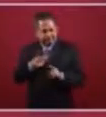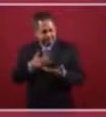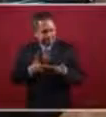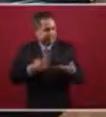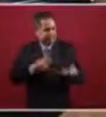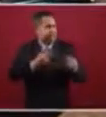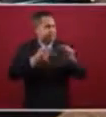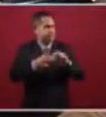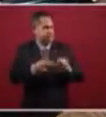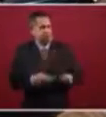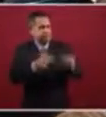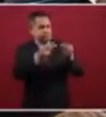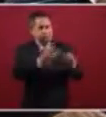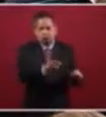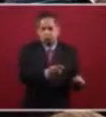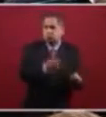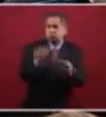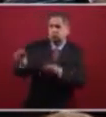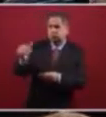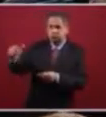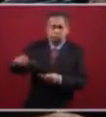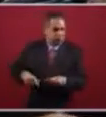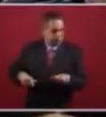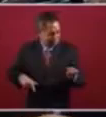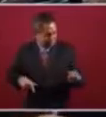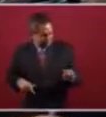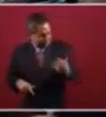y ahora te volviste proveedor.